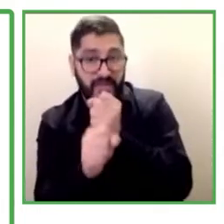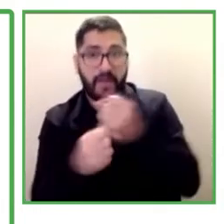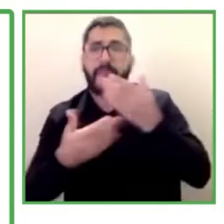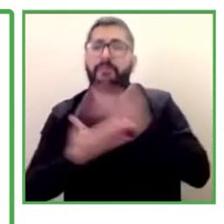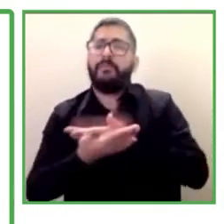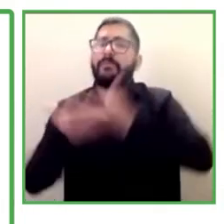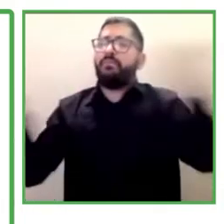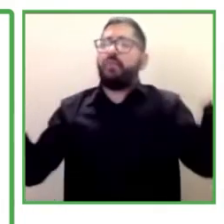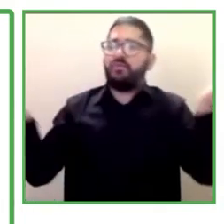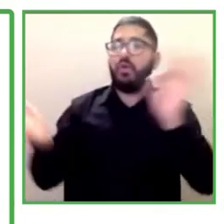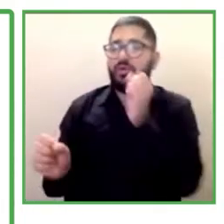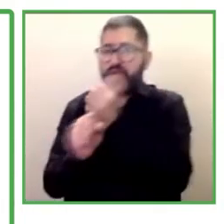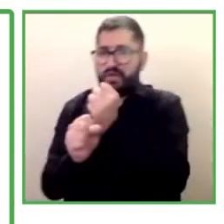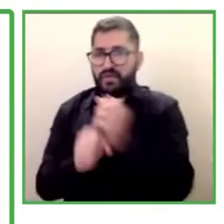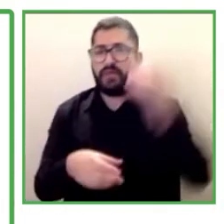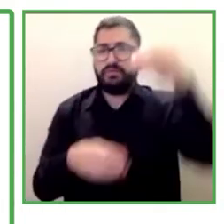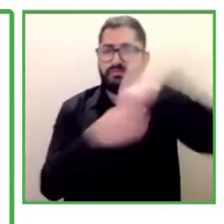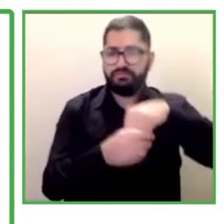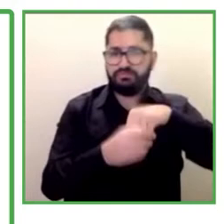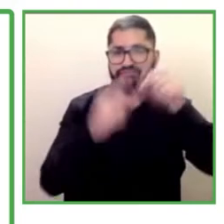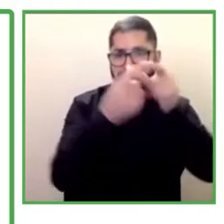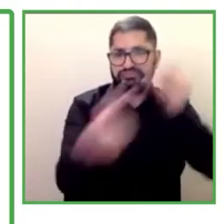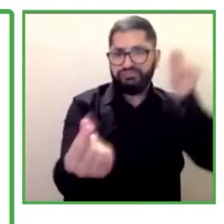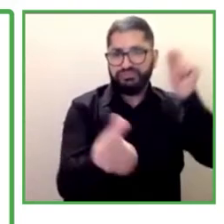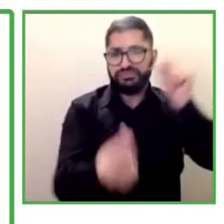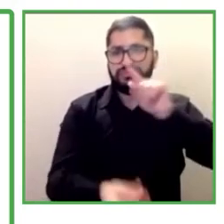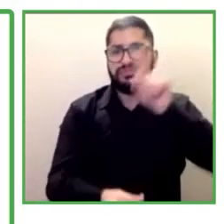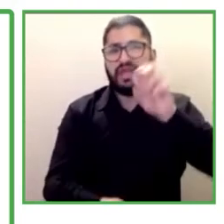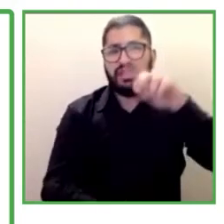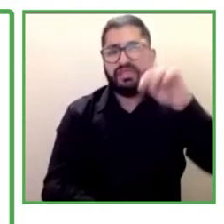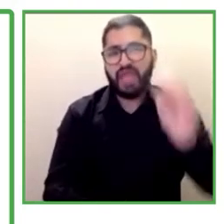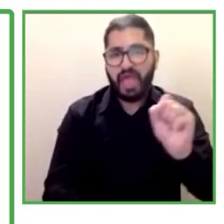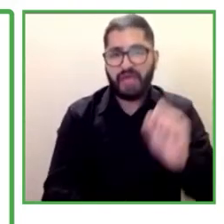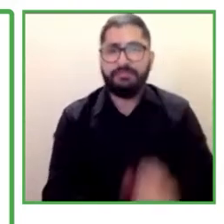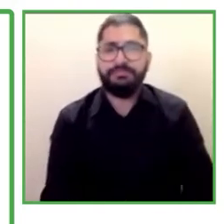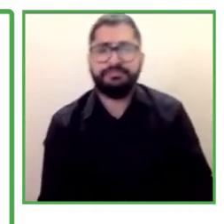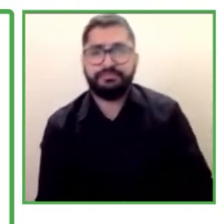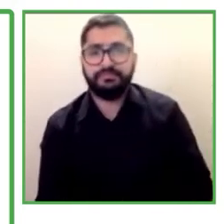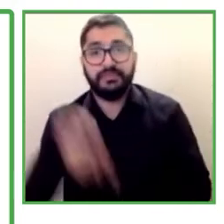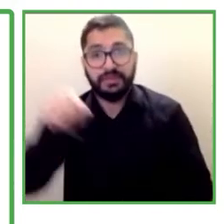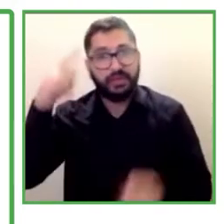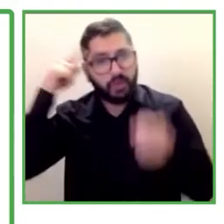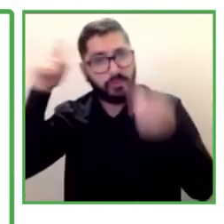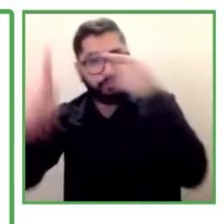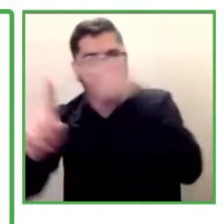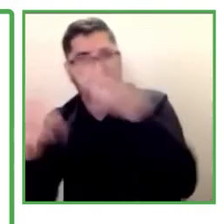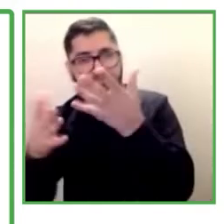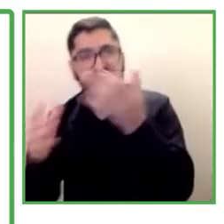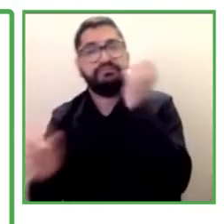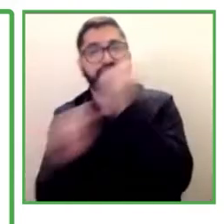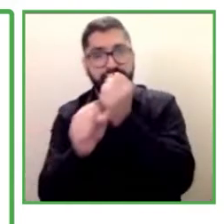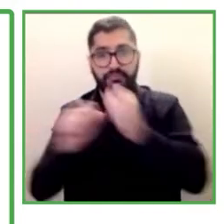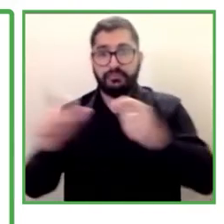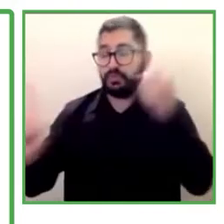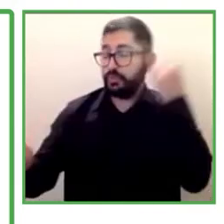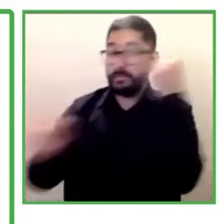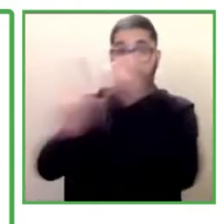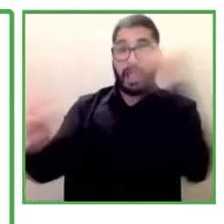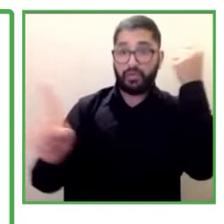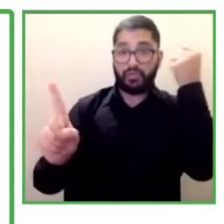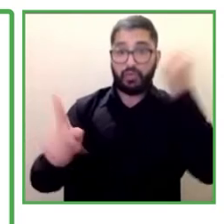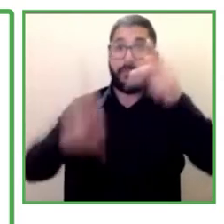Aprendizaje SENA, pienso que han sido los principales impactos que ha tenido el programa Pacto de Productividad. Por